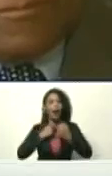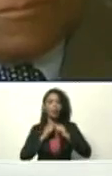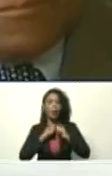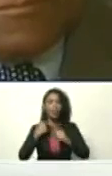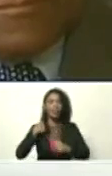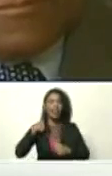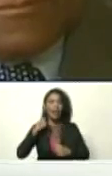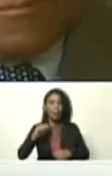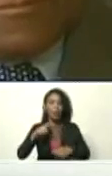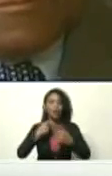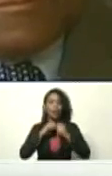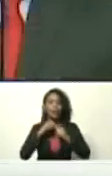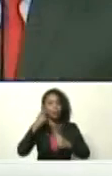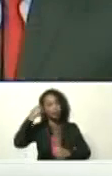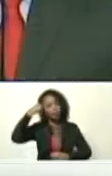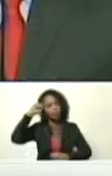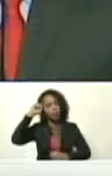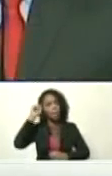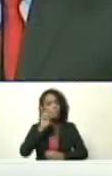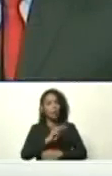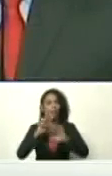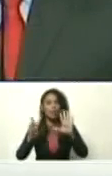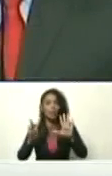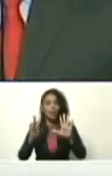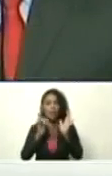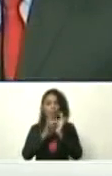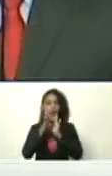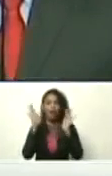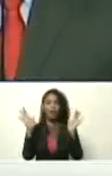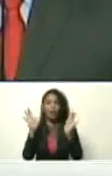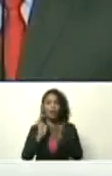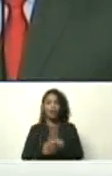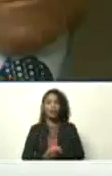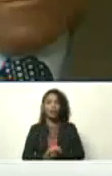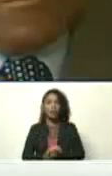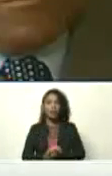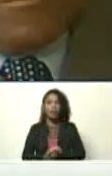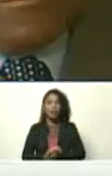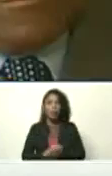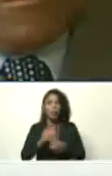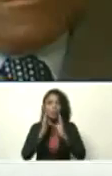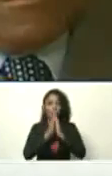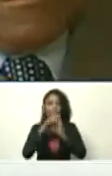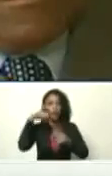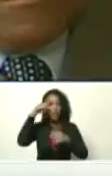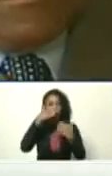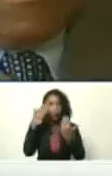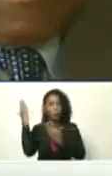que recordarlo, 27 de abril, a un año de su partida física. Por favor, video.